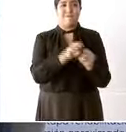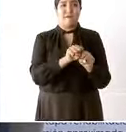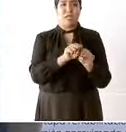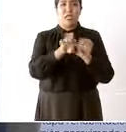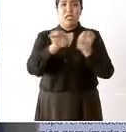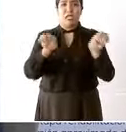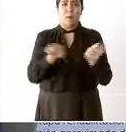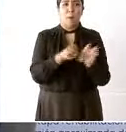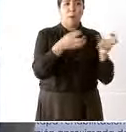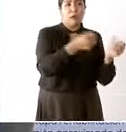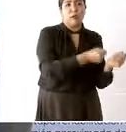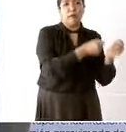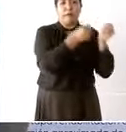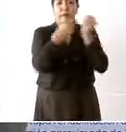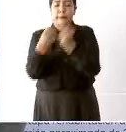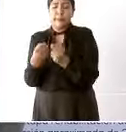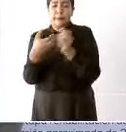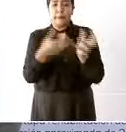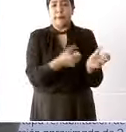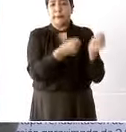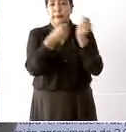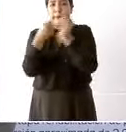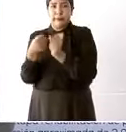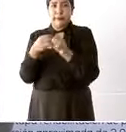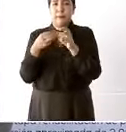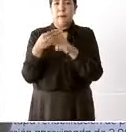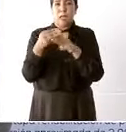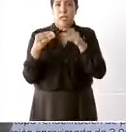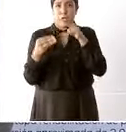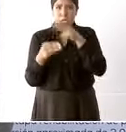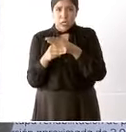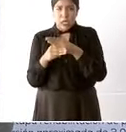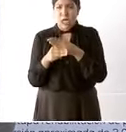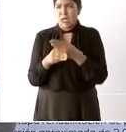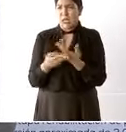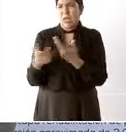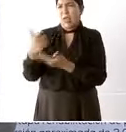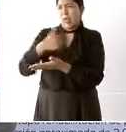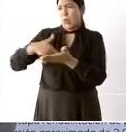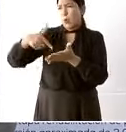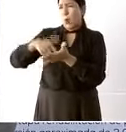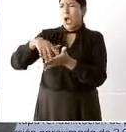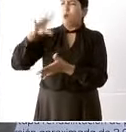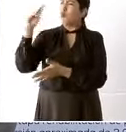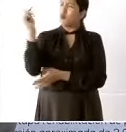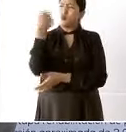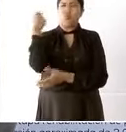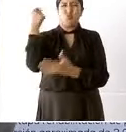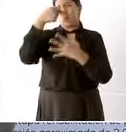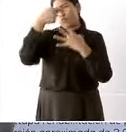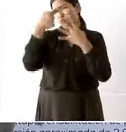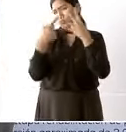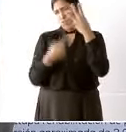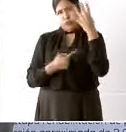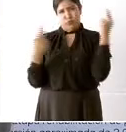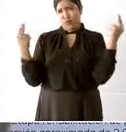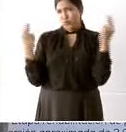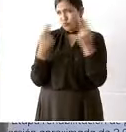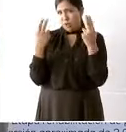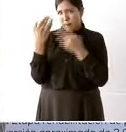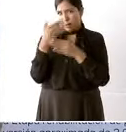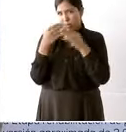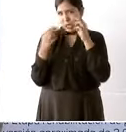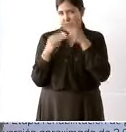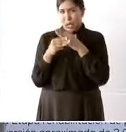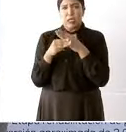arrastre, infraestructura de estaciones, patios, talleres, tecnología, etcétera. Este es el monto que estamos estimando.